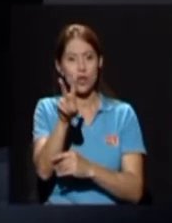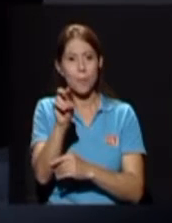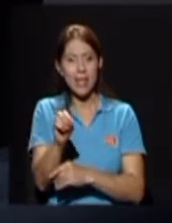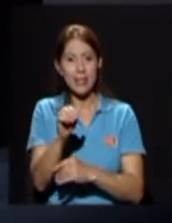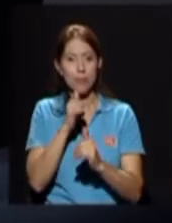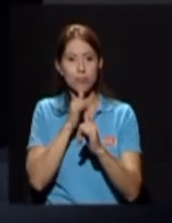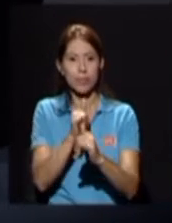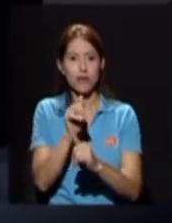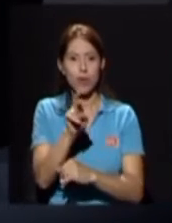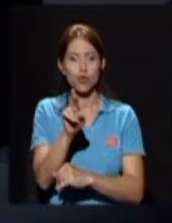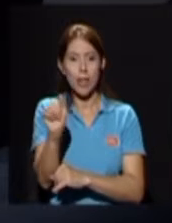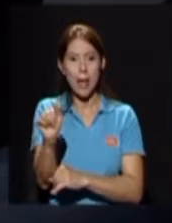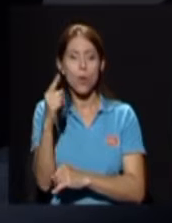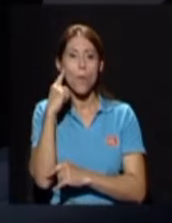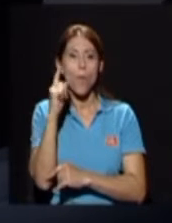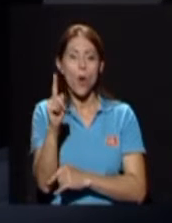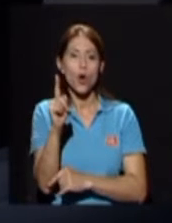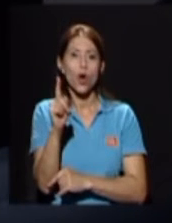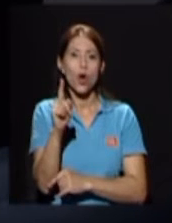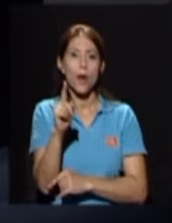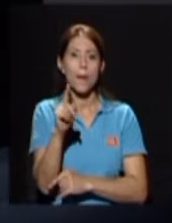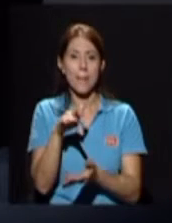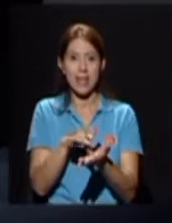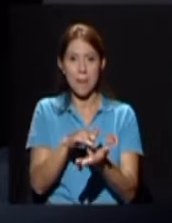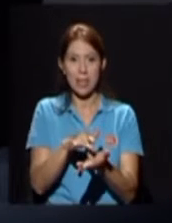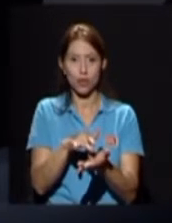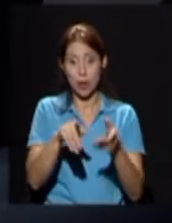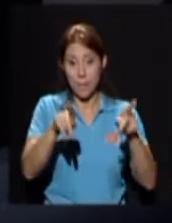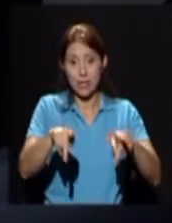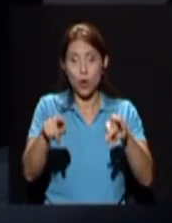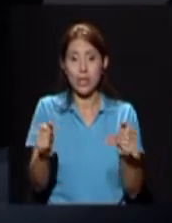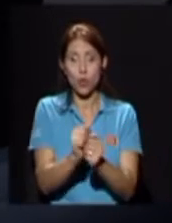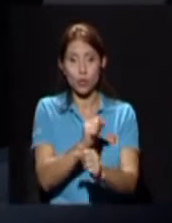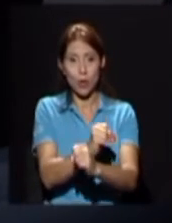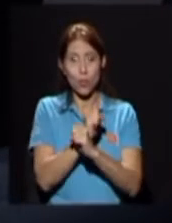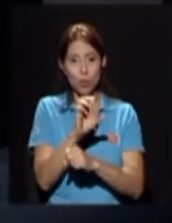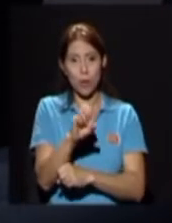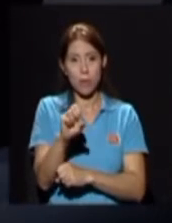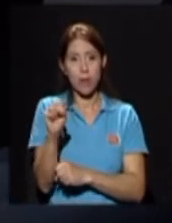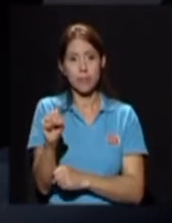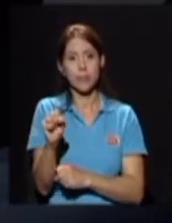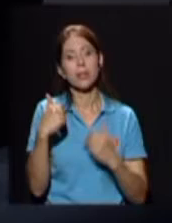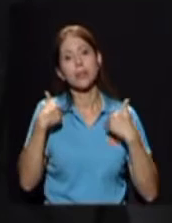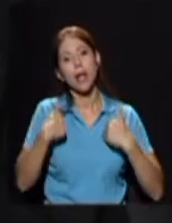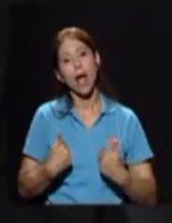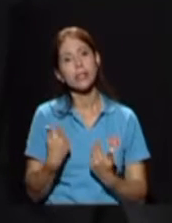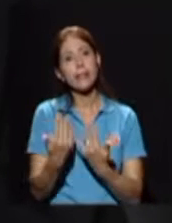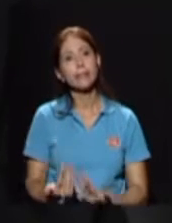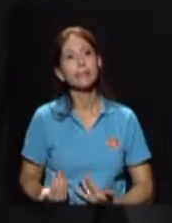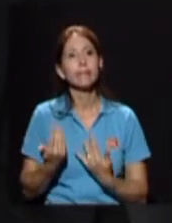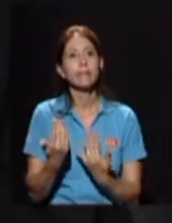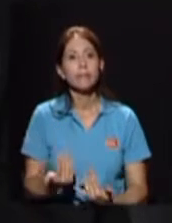por medicamentos, ciudadanos asegurados que se cansan de esperar o que creen que la institución de la caja